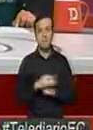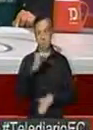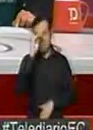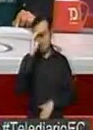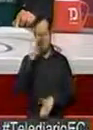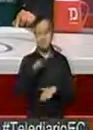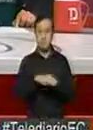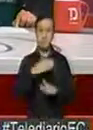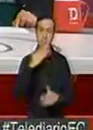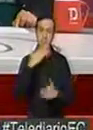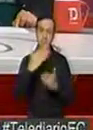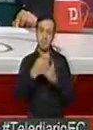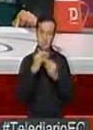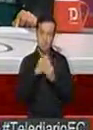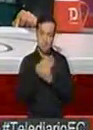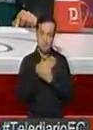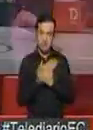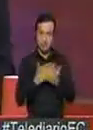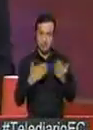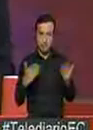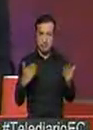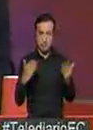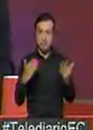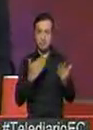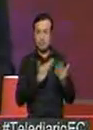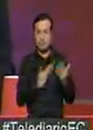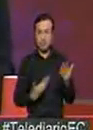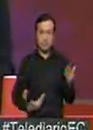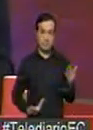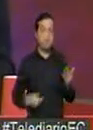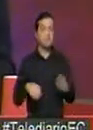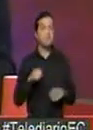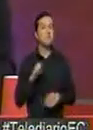tardes, César. Gracias por tu completo reporte desde la Presidencia de la República. Y ahora les